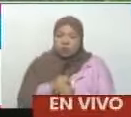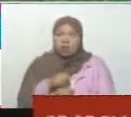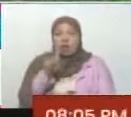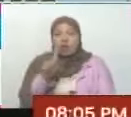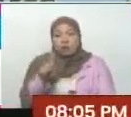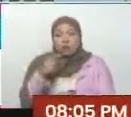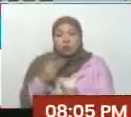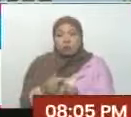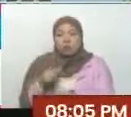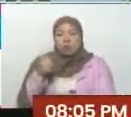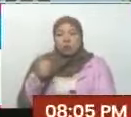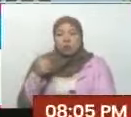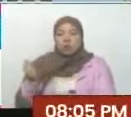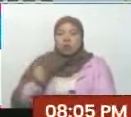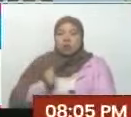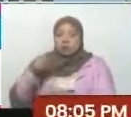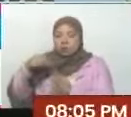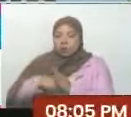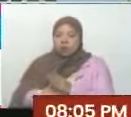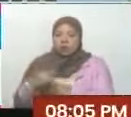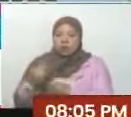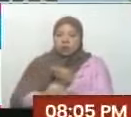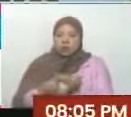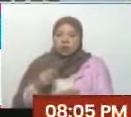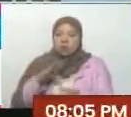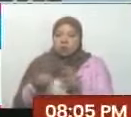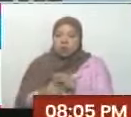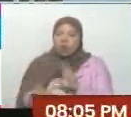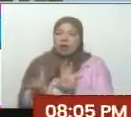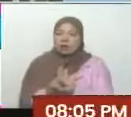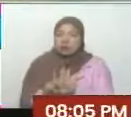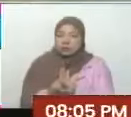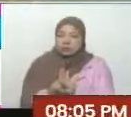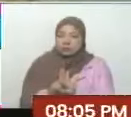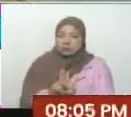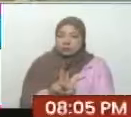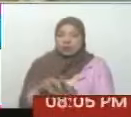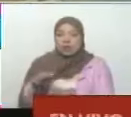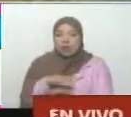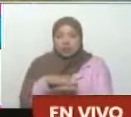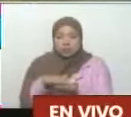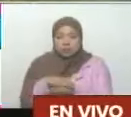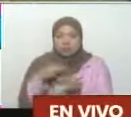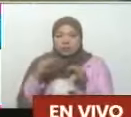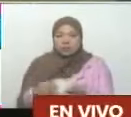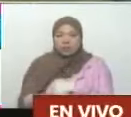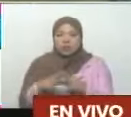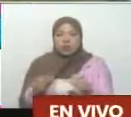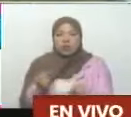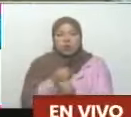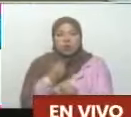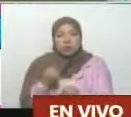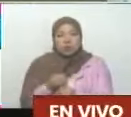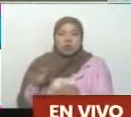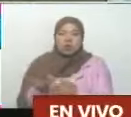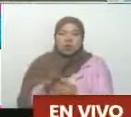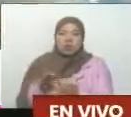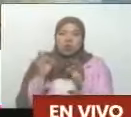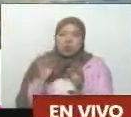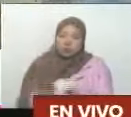del buen gobierno lo voy a profundizar y lo voy a convertir en ley para obligar a ministros y a todos funcionarios a